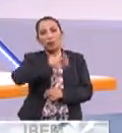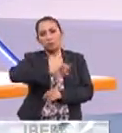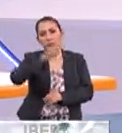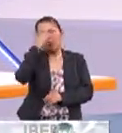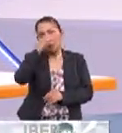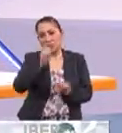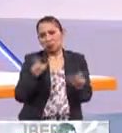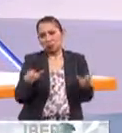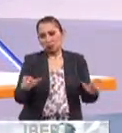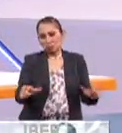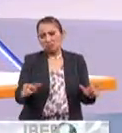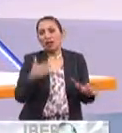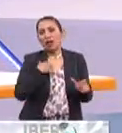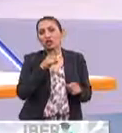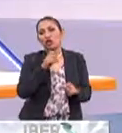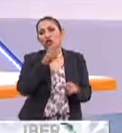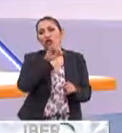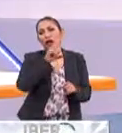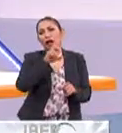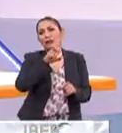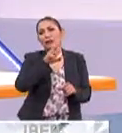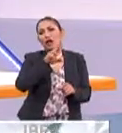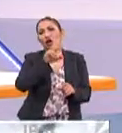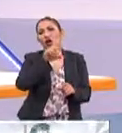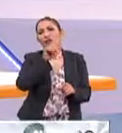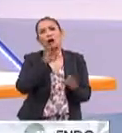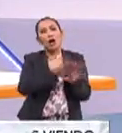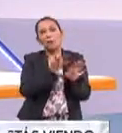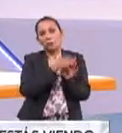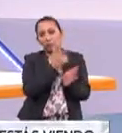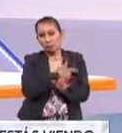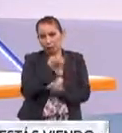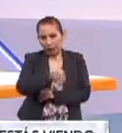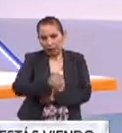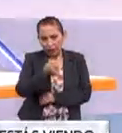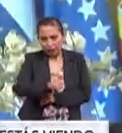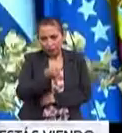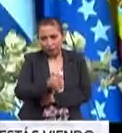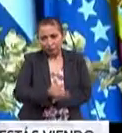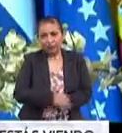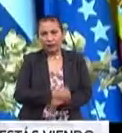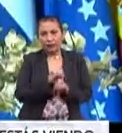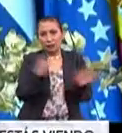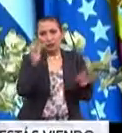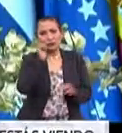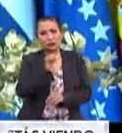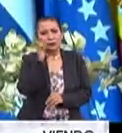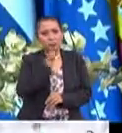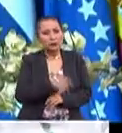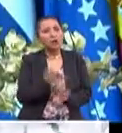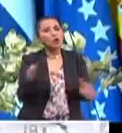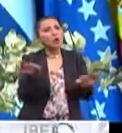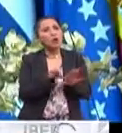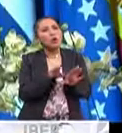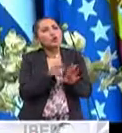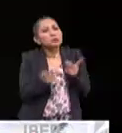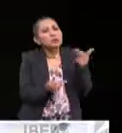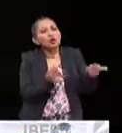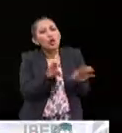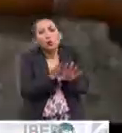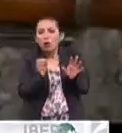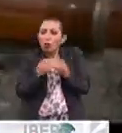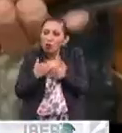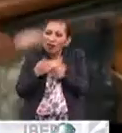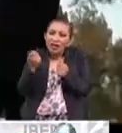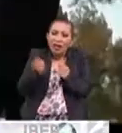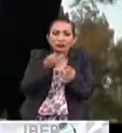experto en seguridad. Doctor Javier Oliva, ¿cómo podemos, me da muchísimo gusto saludarte, por supuesto, como siempre, cómo podemos